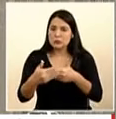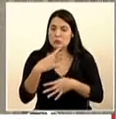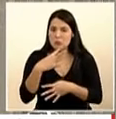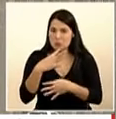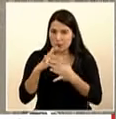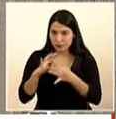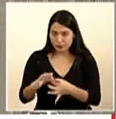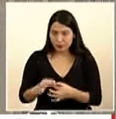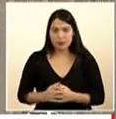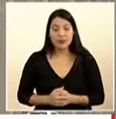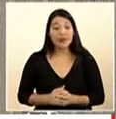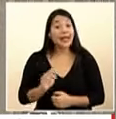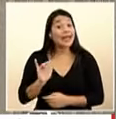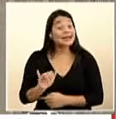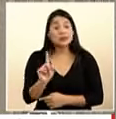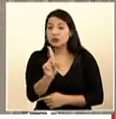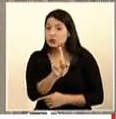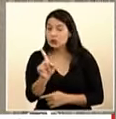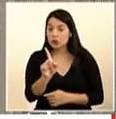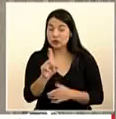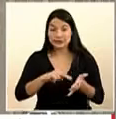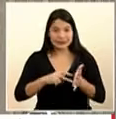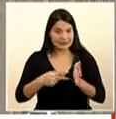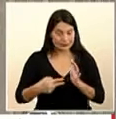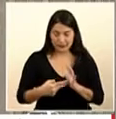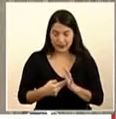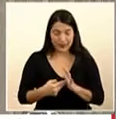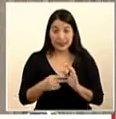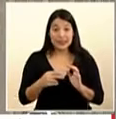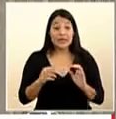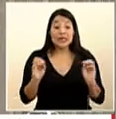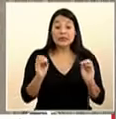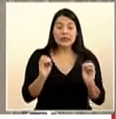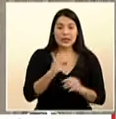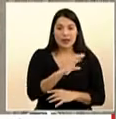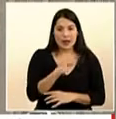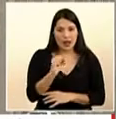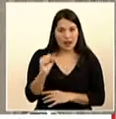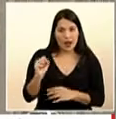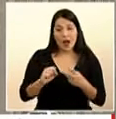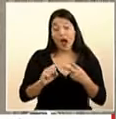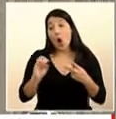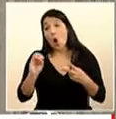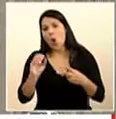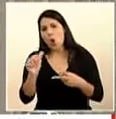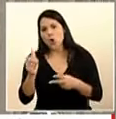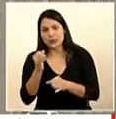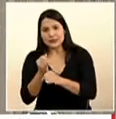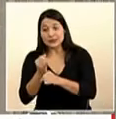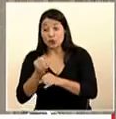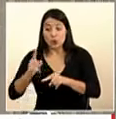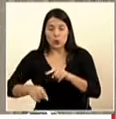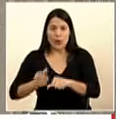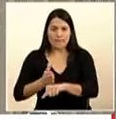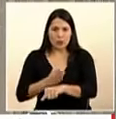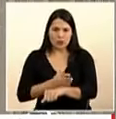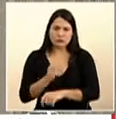esto no quiere decir que ni la caja ni otras instituciones no puedan mejorar su actuar